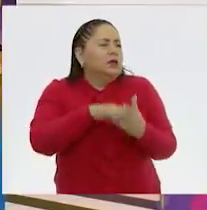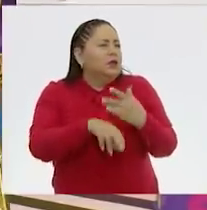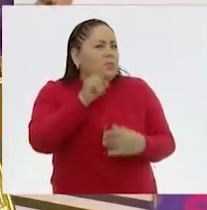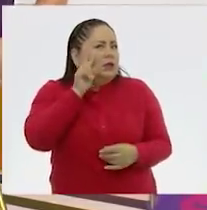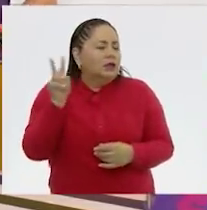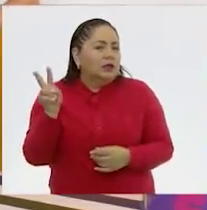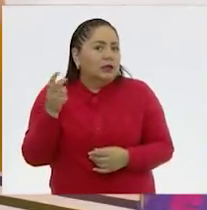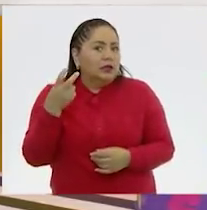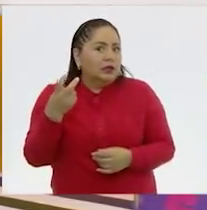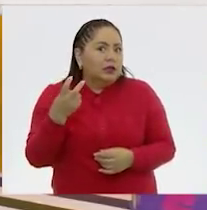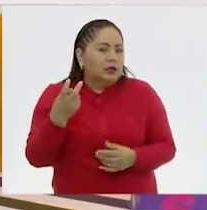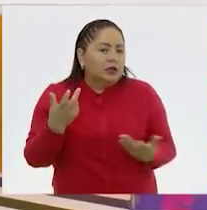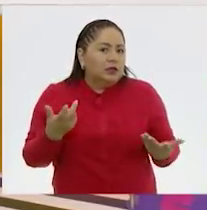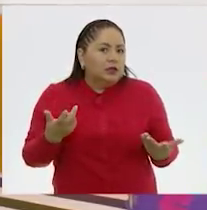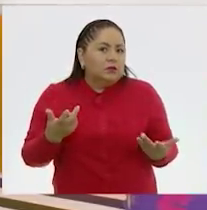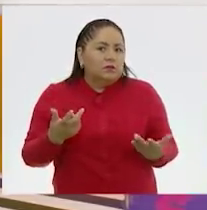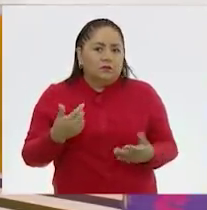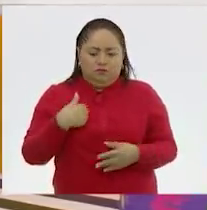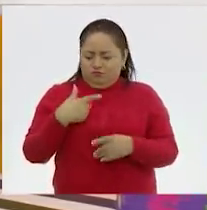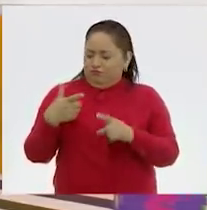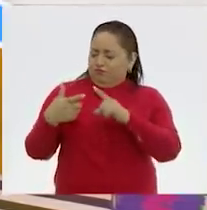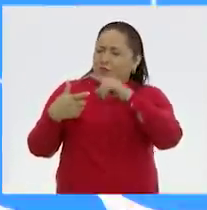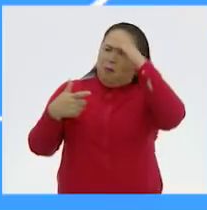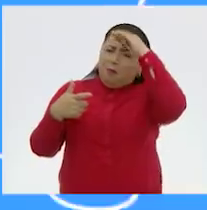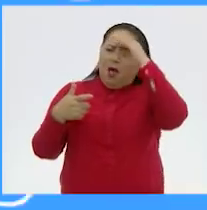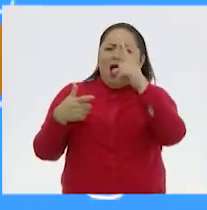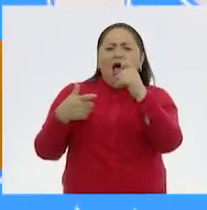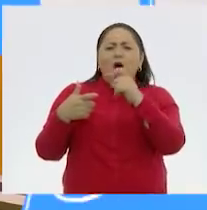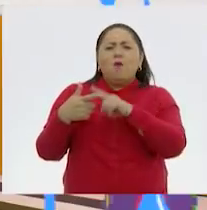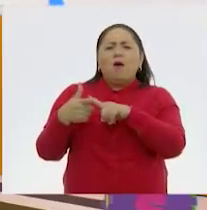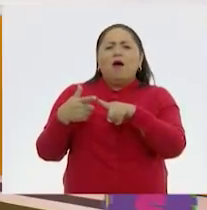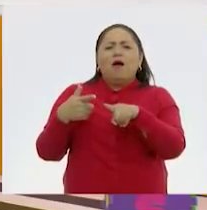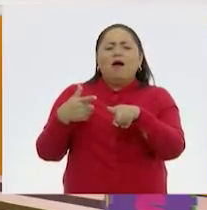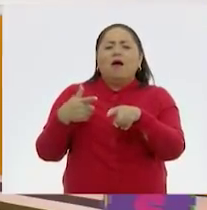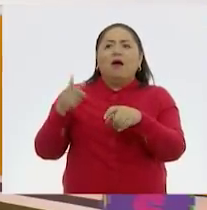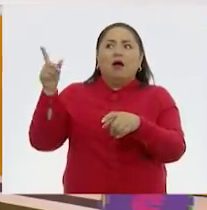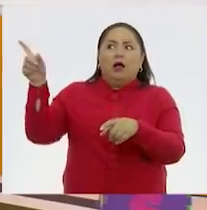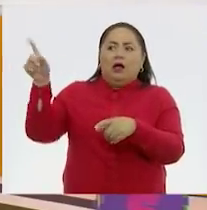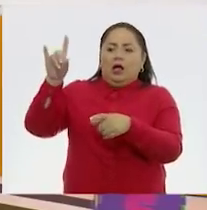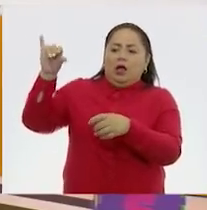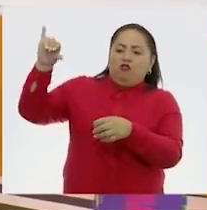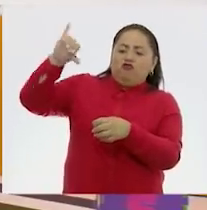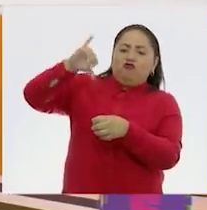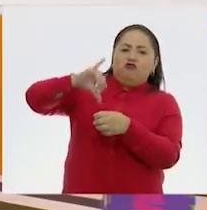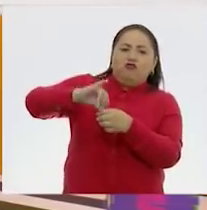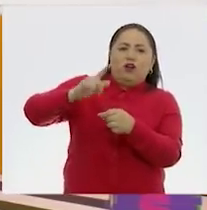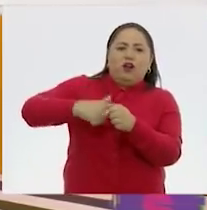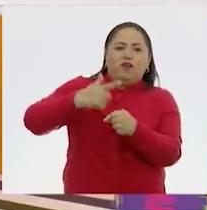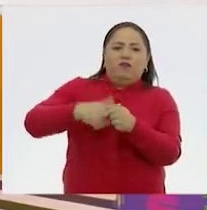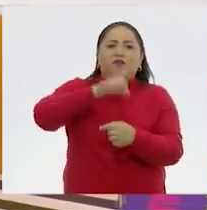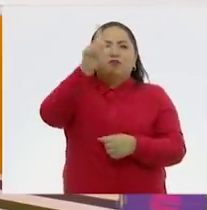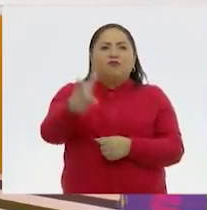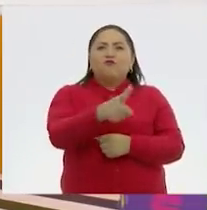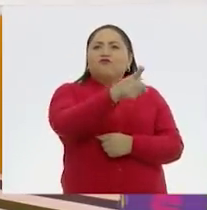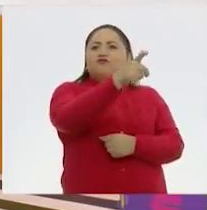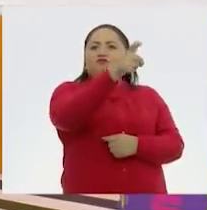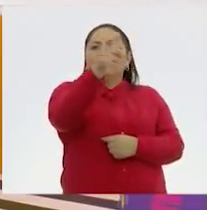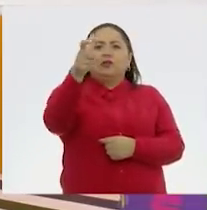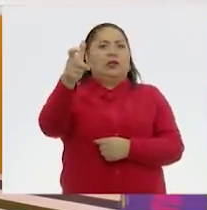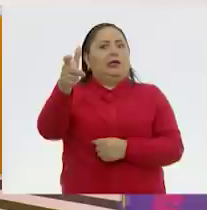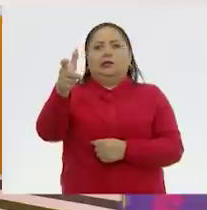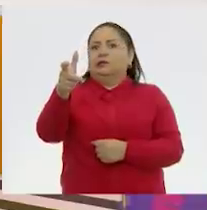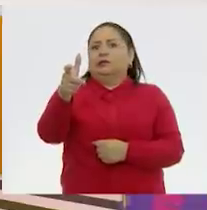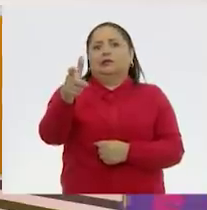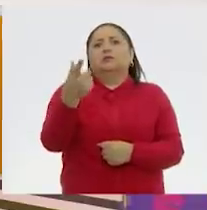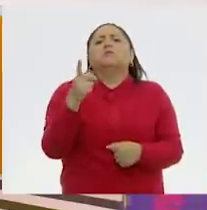ahí. Tengo mi lanzador de agua y me dicen, lleno de refresco, aviéntaselo a los invitados.